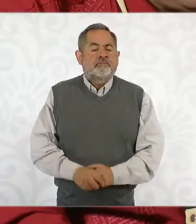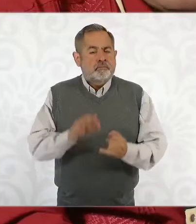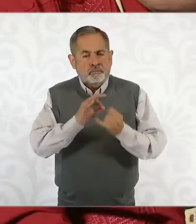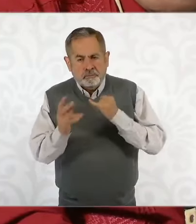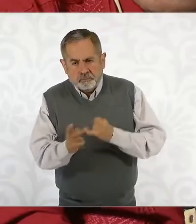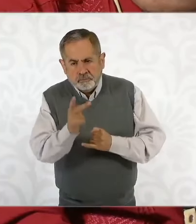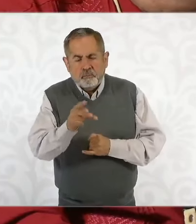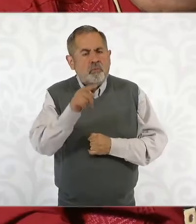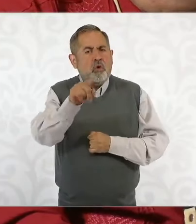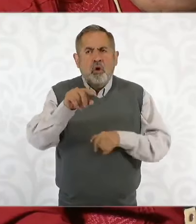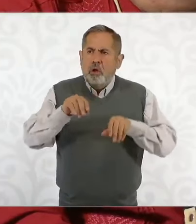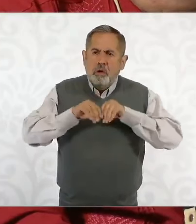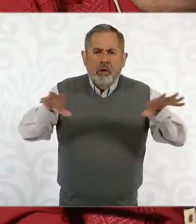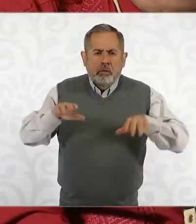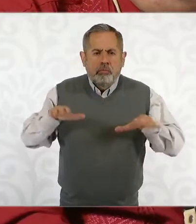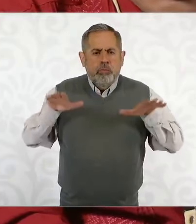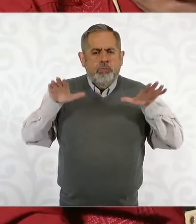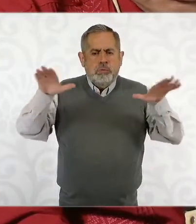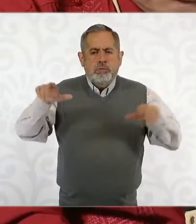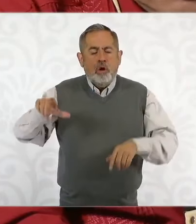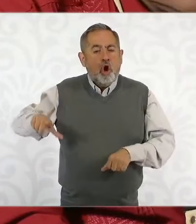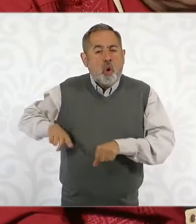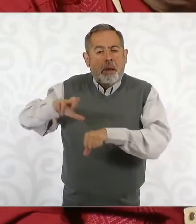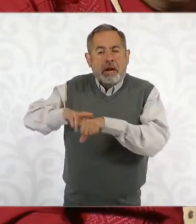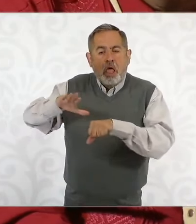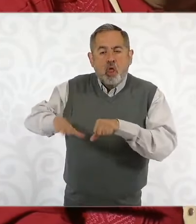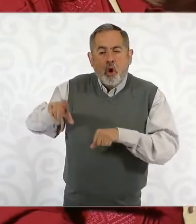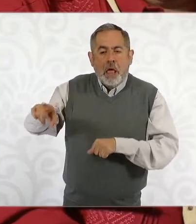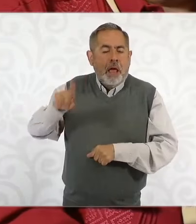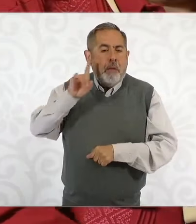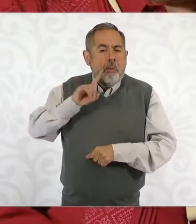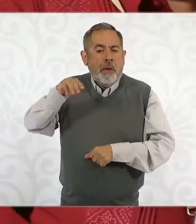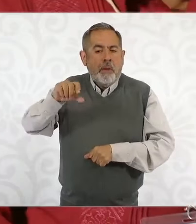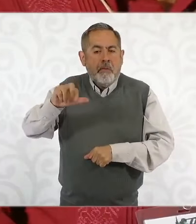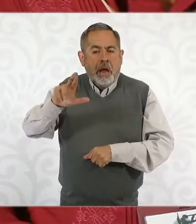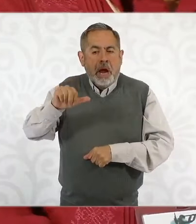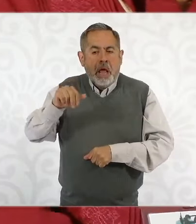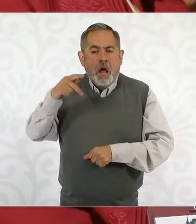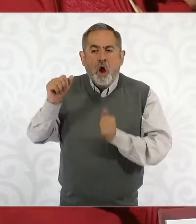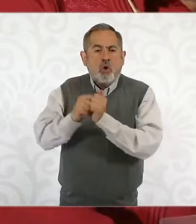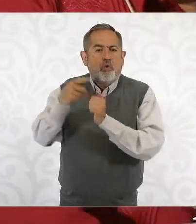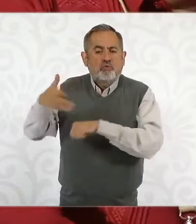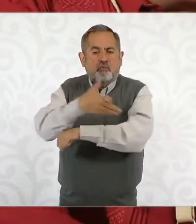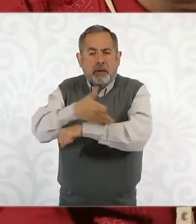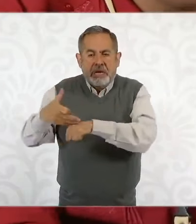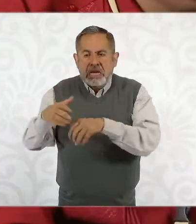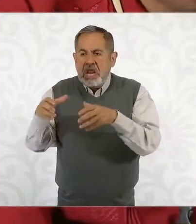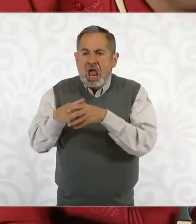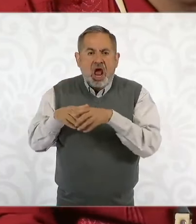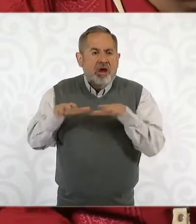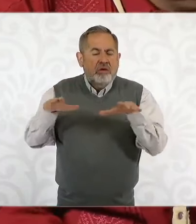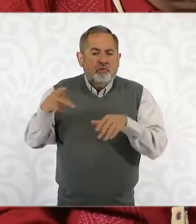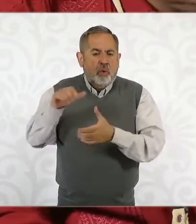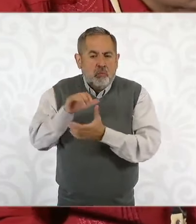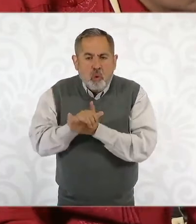vuelos nacionales e internacionales de la gobernadora Mara, ¿no? Con su familia, su